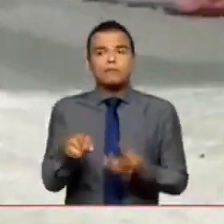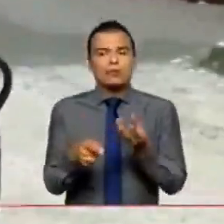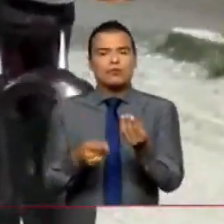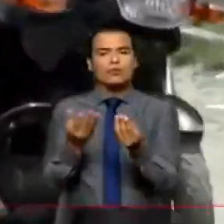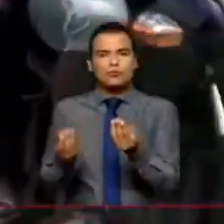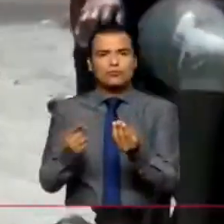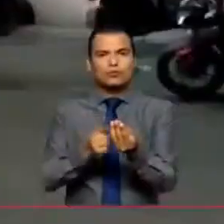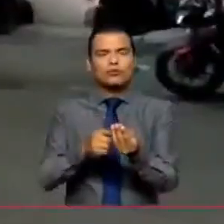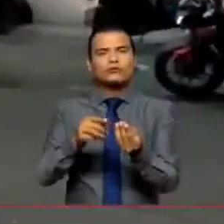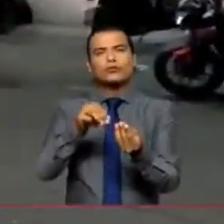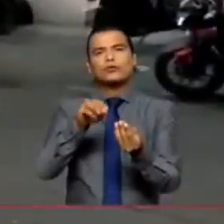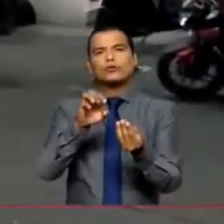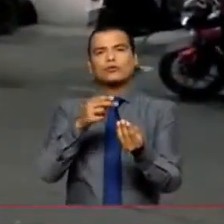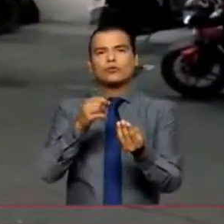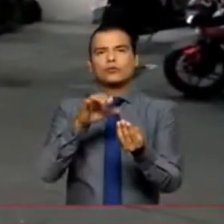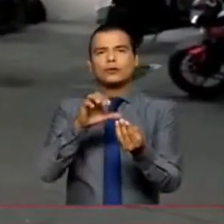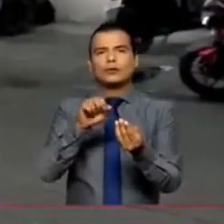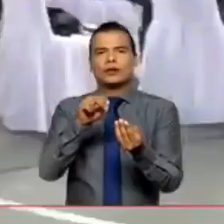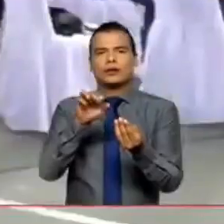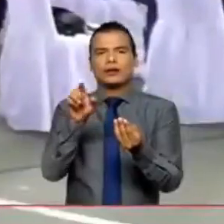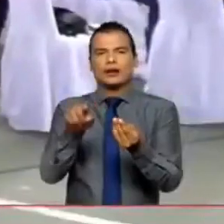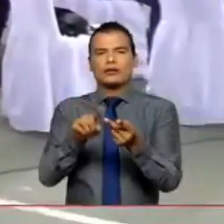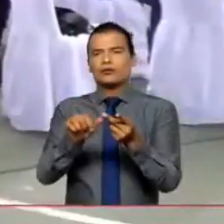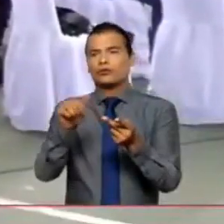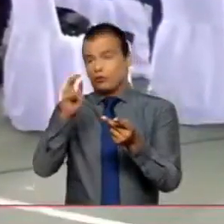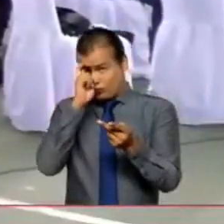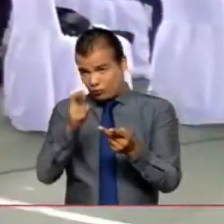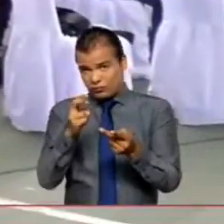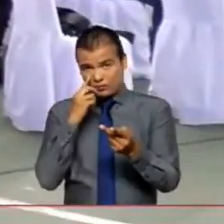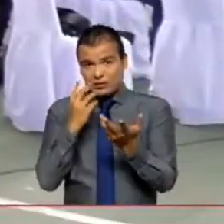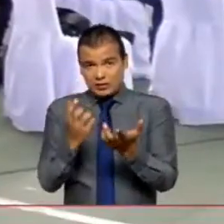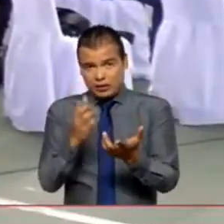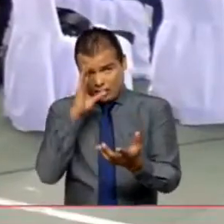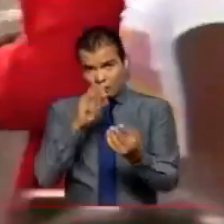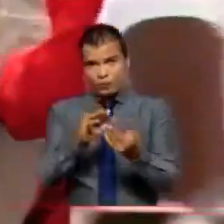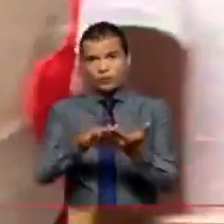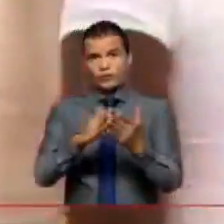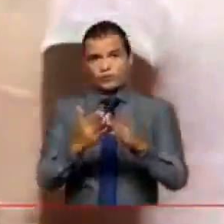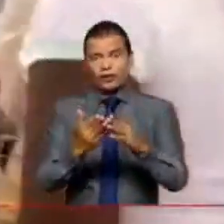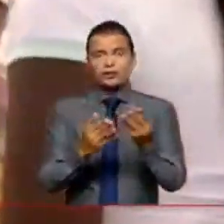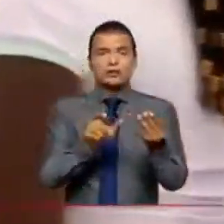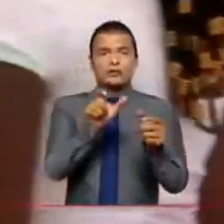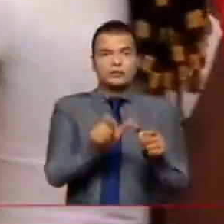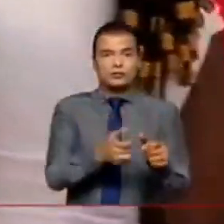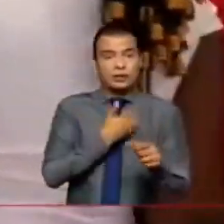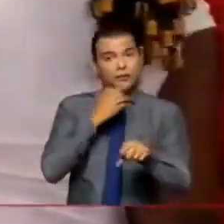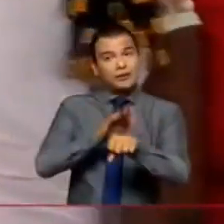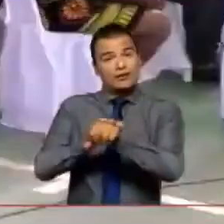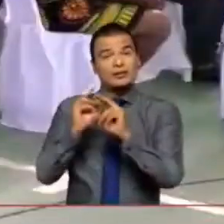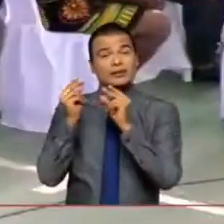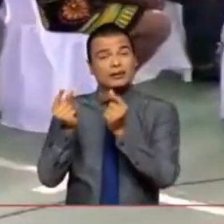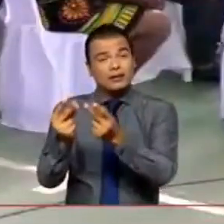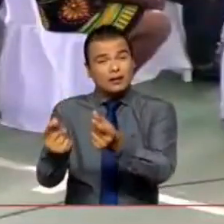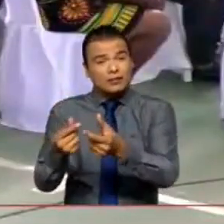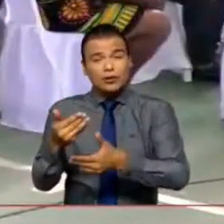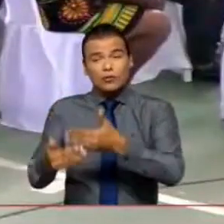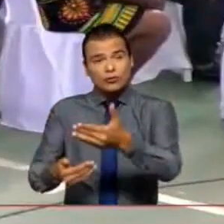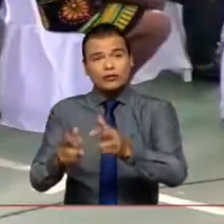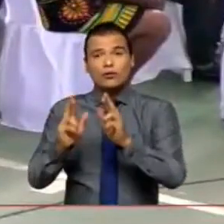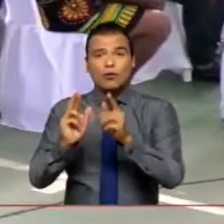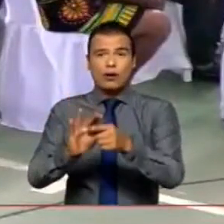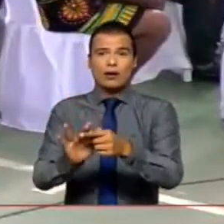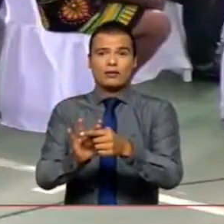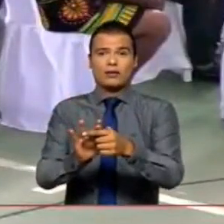norte manifestaron su voluntad de iniciar diálogos de paz. El alcalde pidió al gobierno nacional que se acelere el proceso. Y que